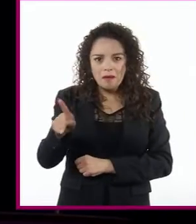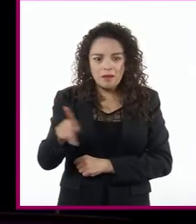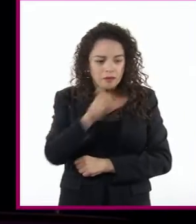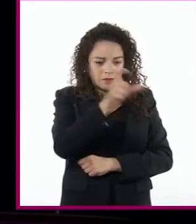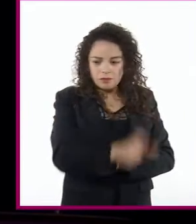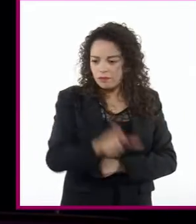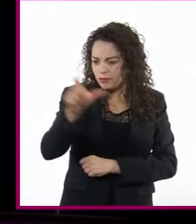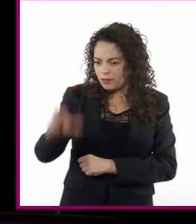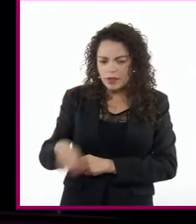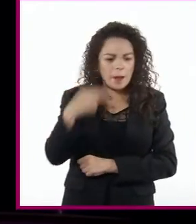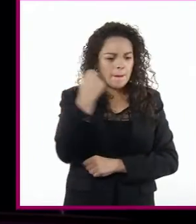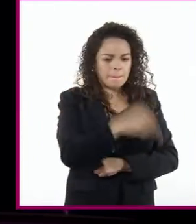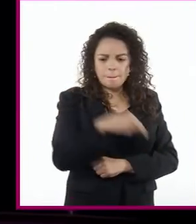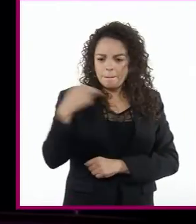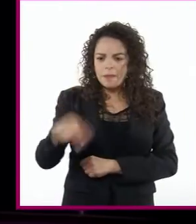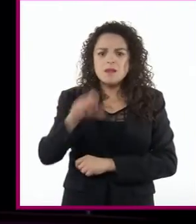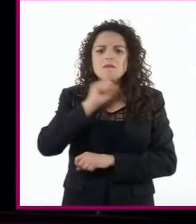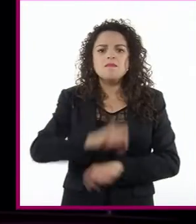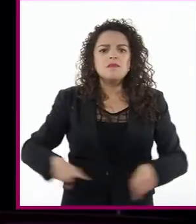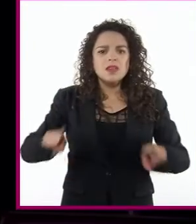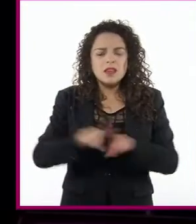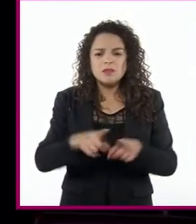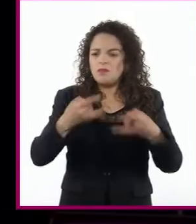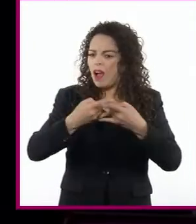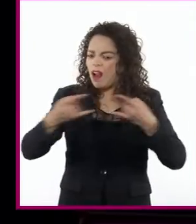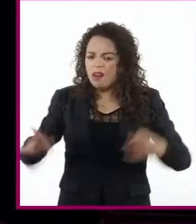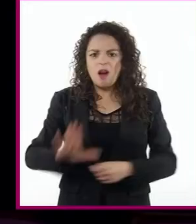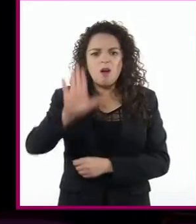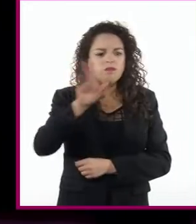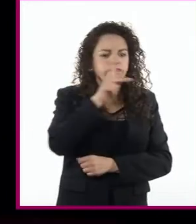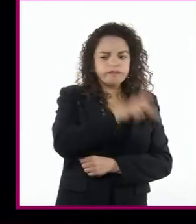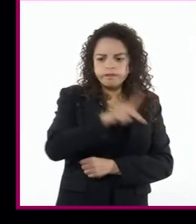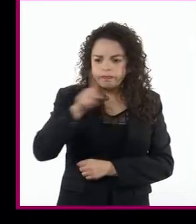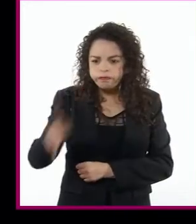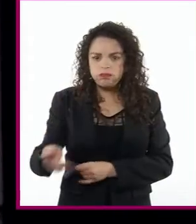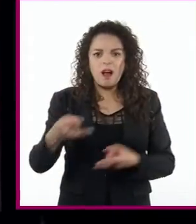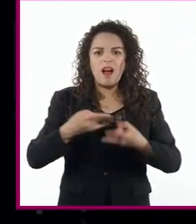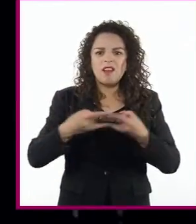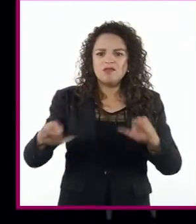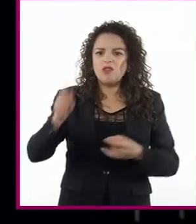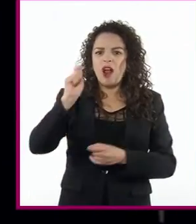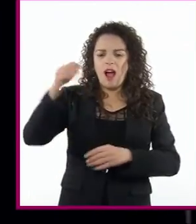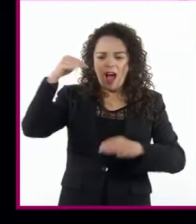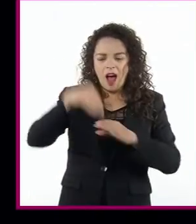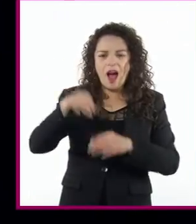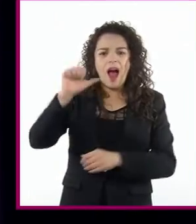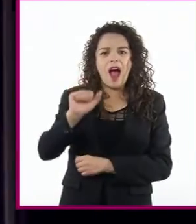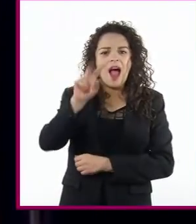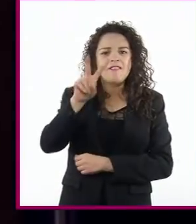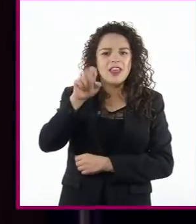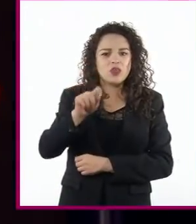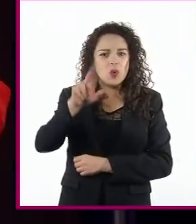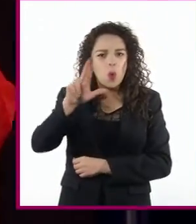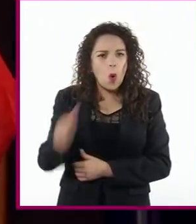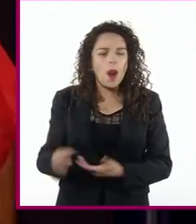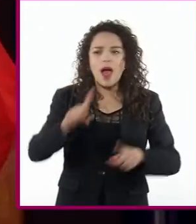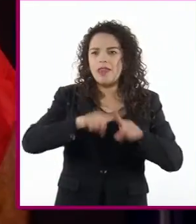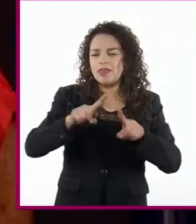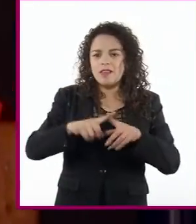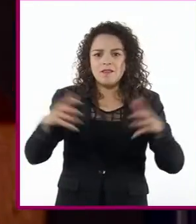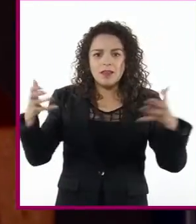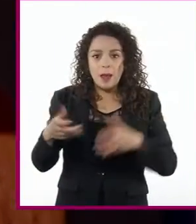con el mismo nombre, la trama muy semejante, las aventuras, las acciones, pero el